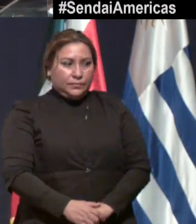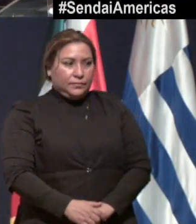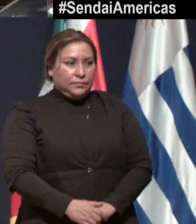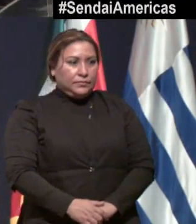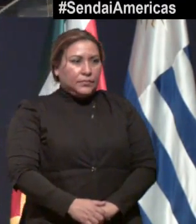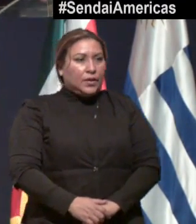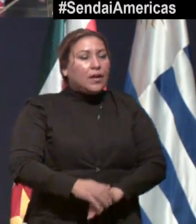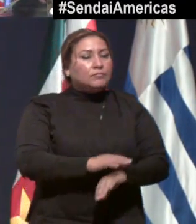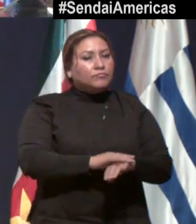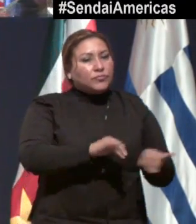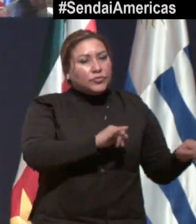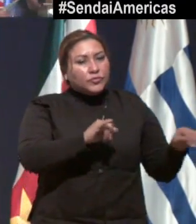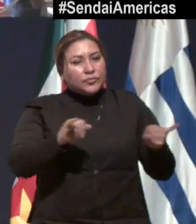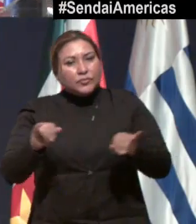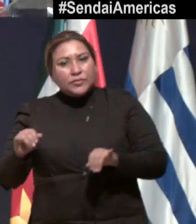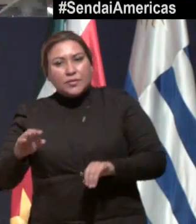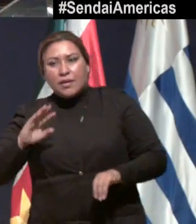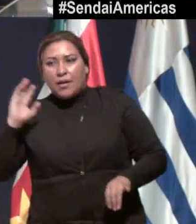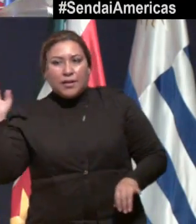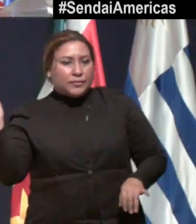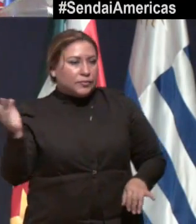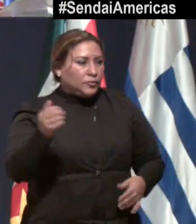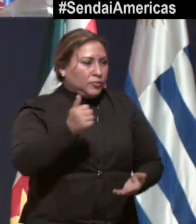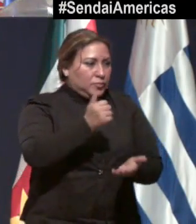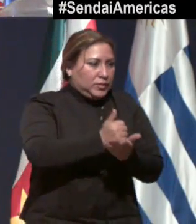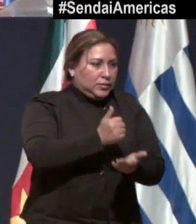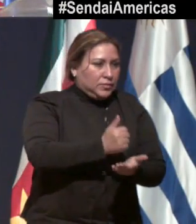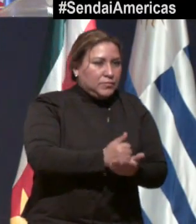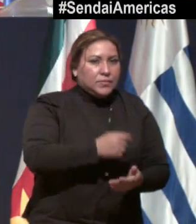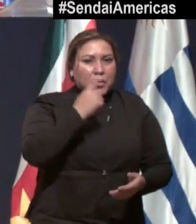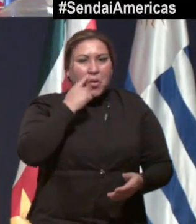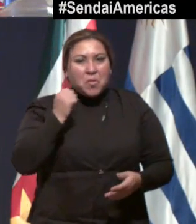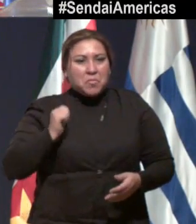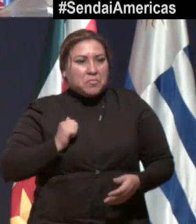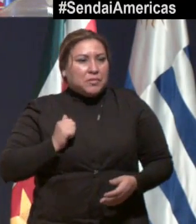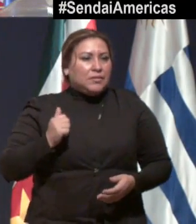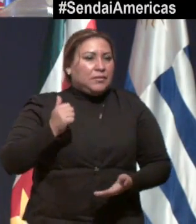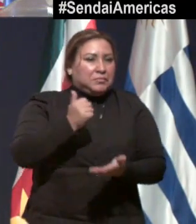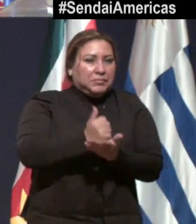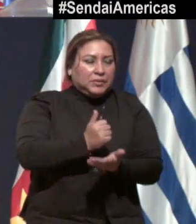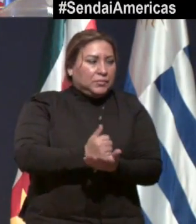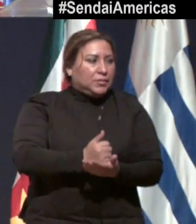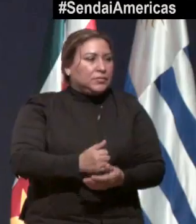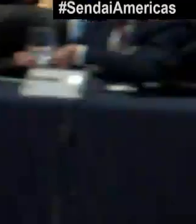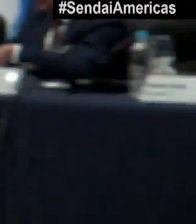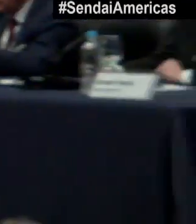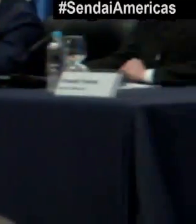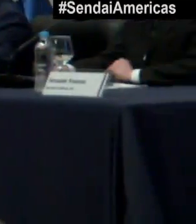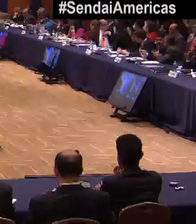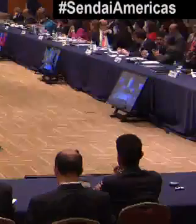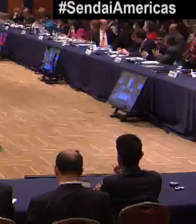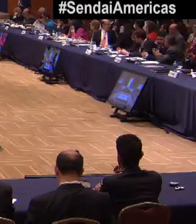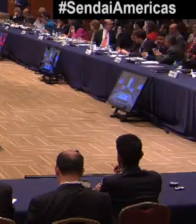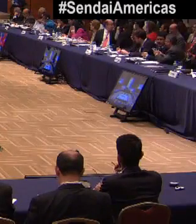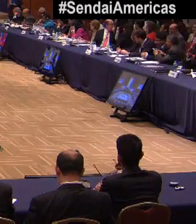Bueno, muy buenos días a nuestros panelistas que nos acompañan hoy, quienes van a ser los encargados de llevar adelante